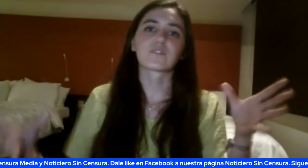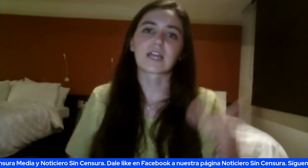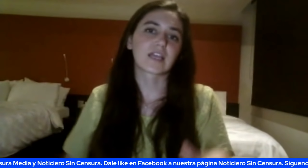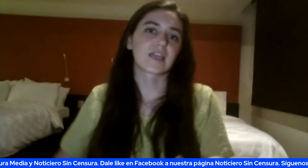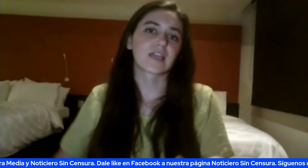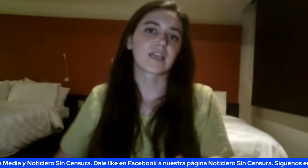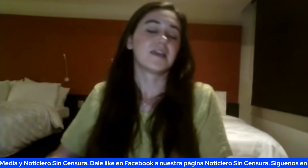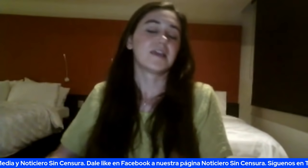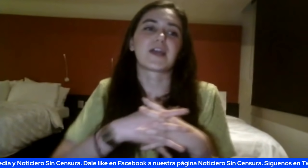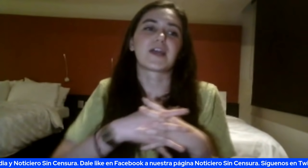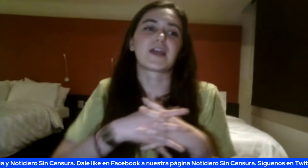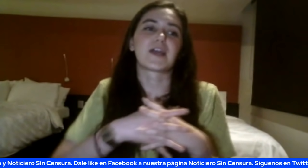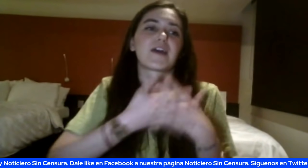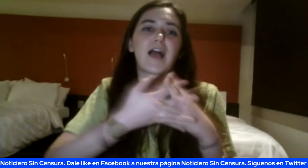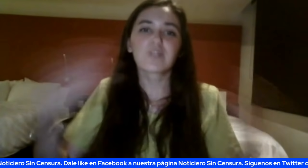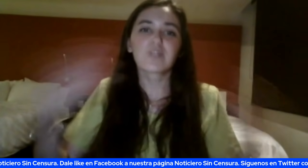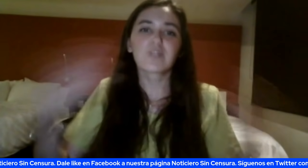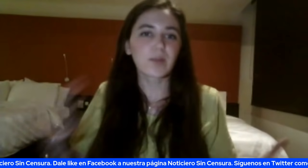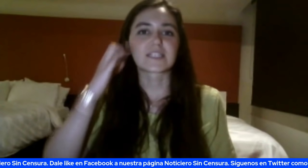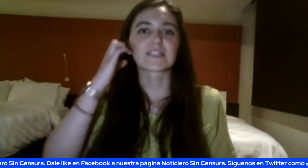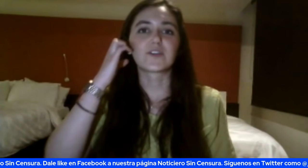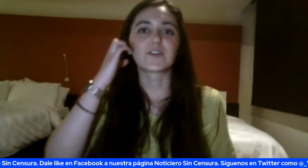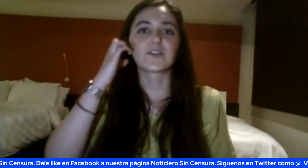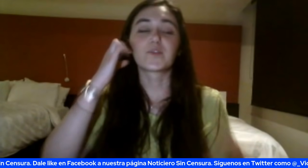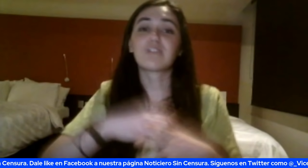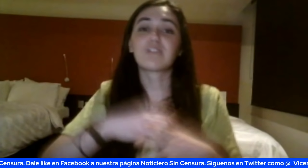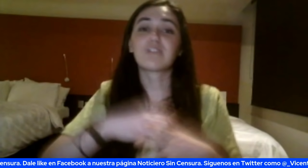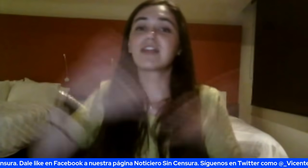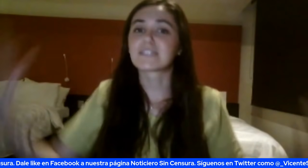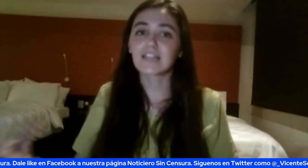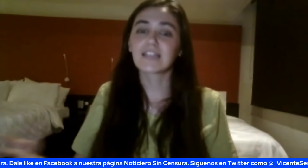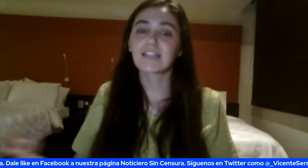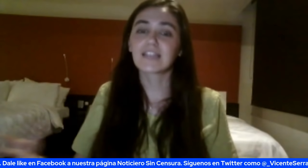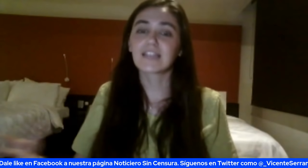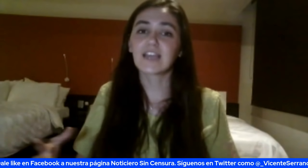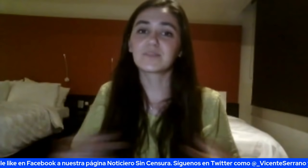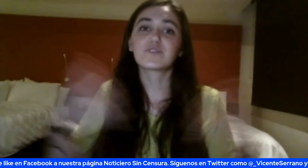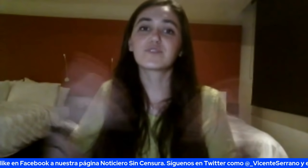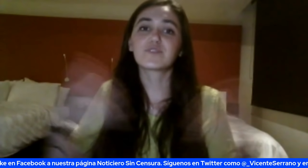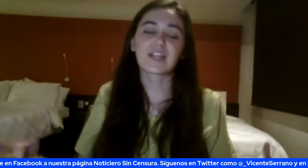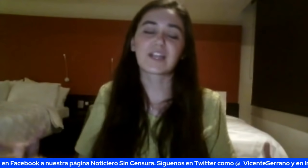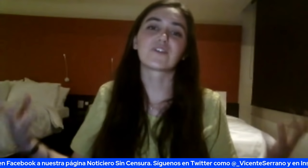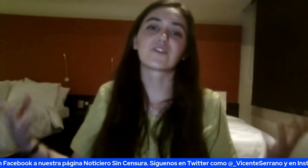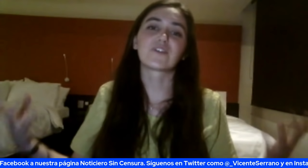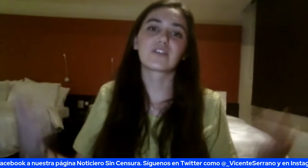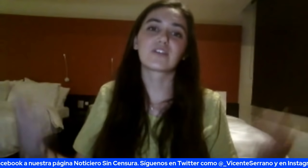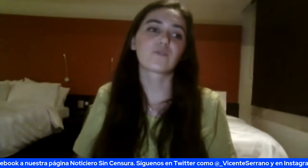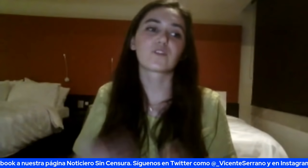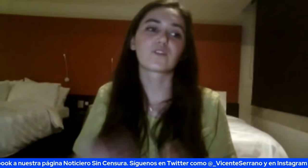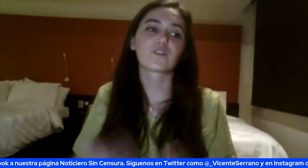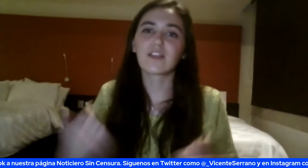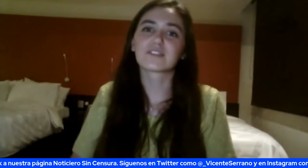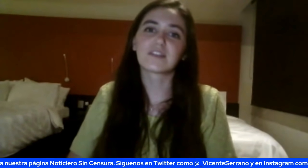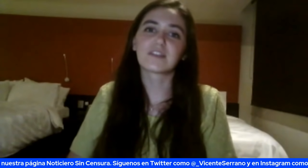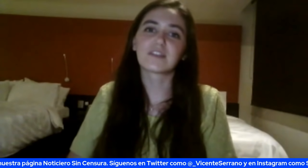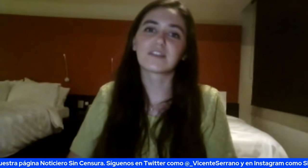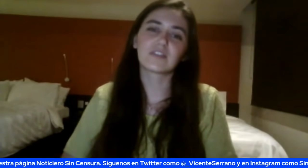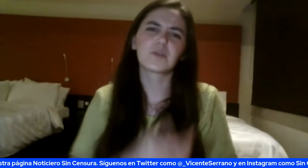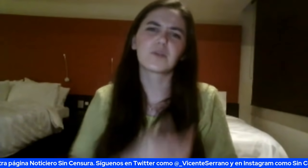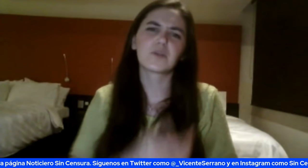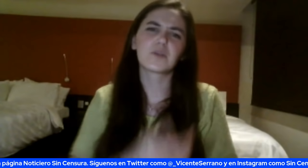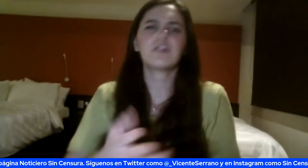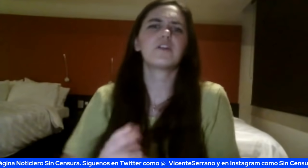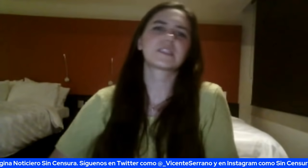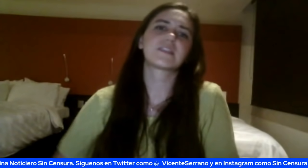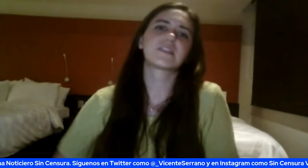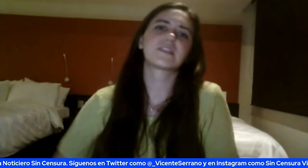reforzar que, o sea, hay una polarización porque hay una diversidad de ideas, pero no es una polarización que nos confronte constantemente, ¿no? Y como bien lo